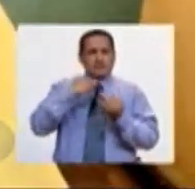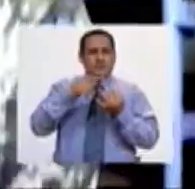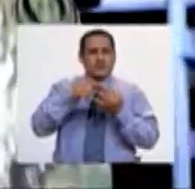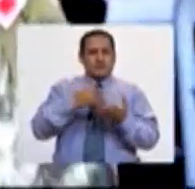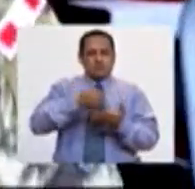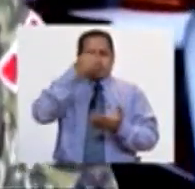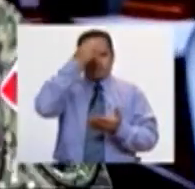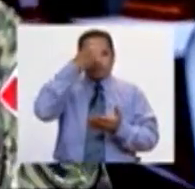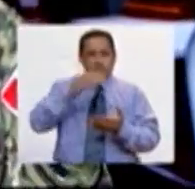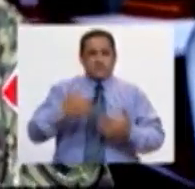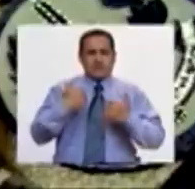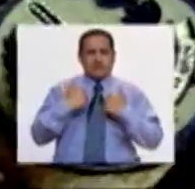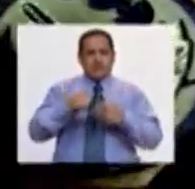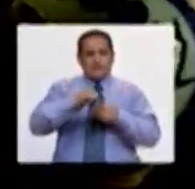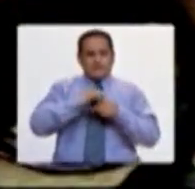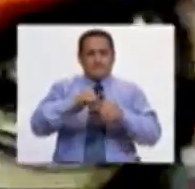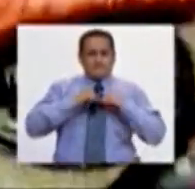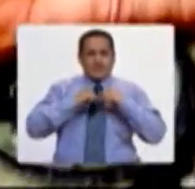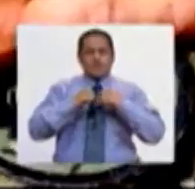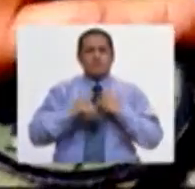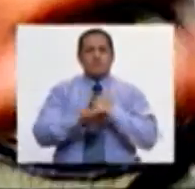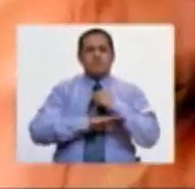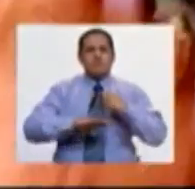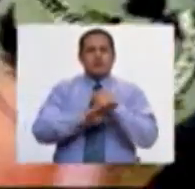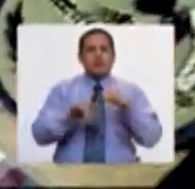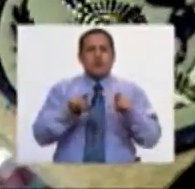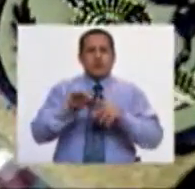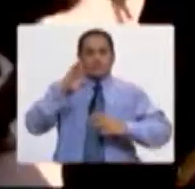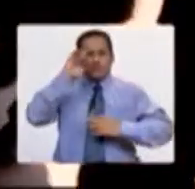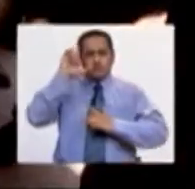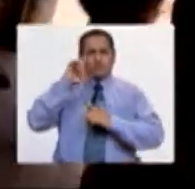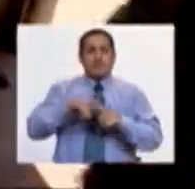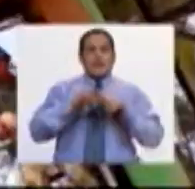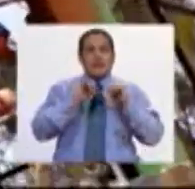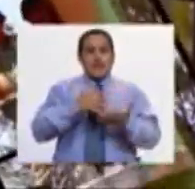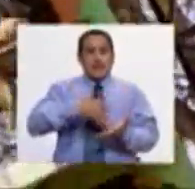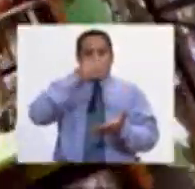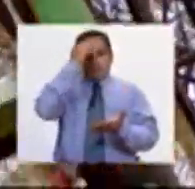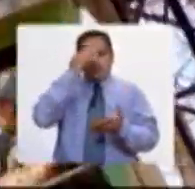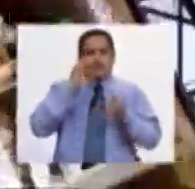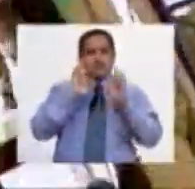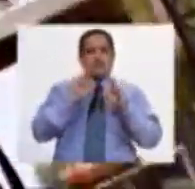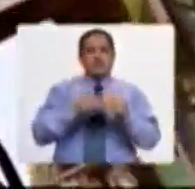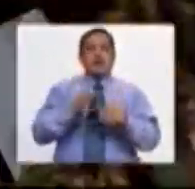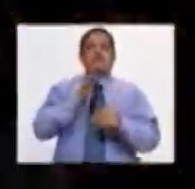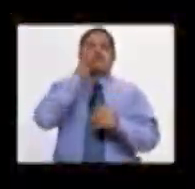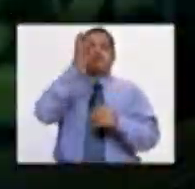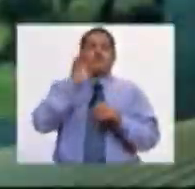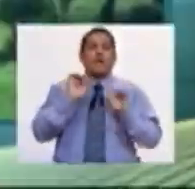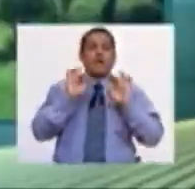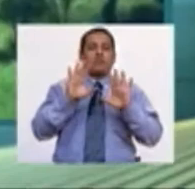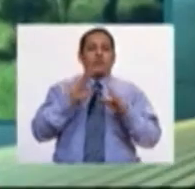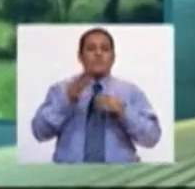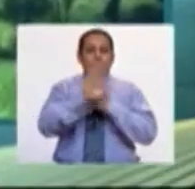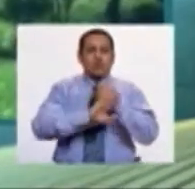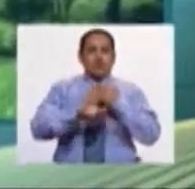conocimientos, lograr capacidades y obtener un entrenamiento básico como soldado que le permita quedar capacitado para participar